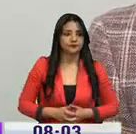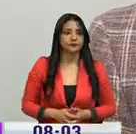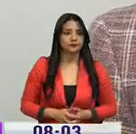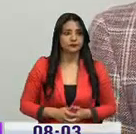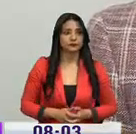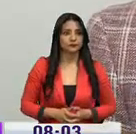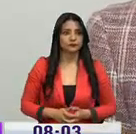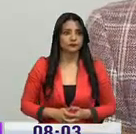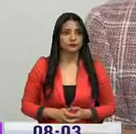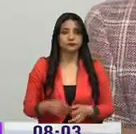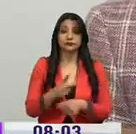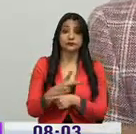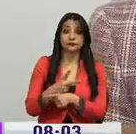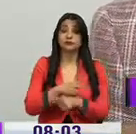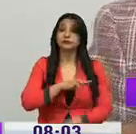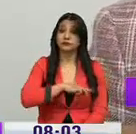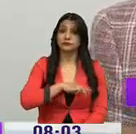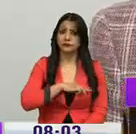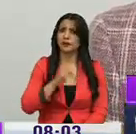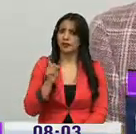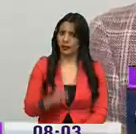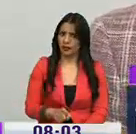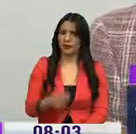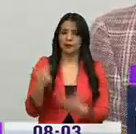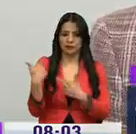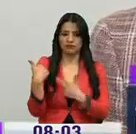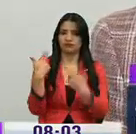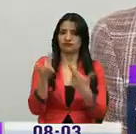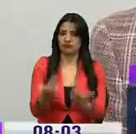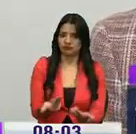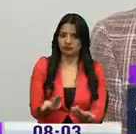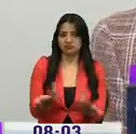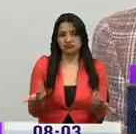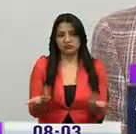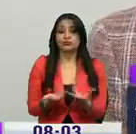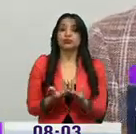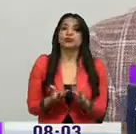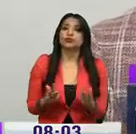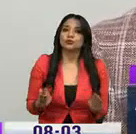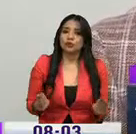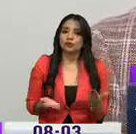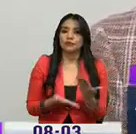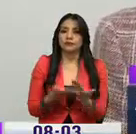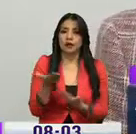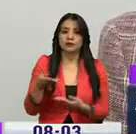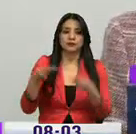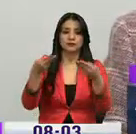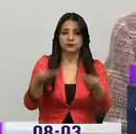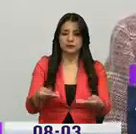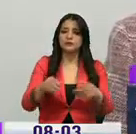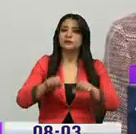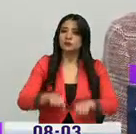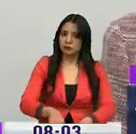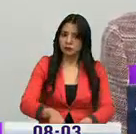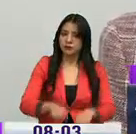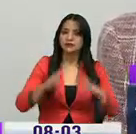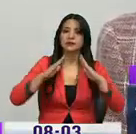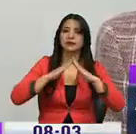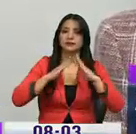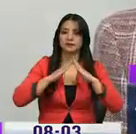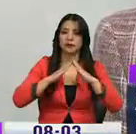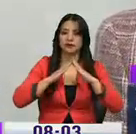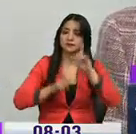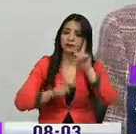el Consejo Metropolitano tendrá que abocar conocimiento y buscar la manera de facilitar la entrega de estas viviendas